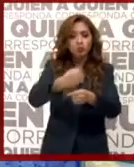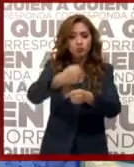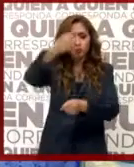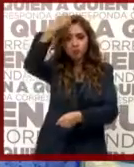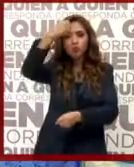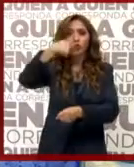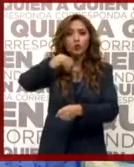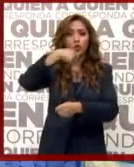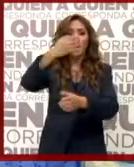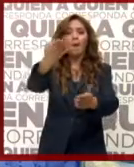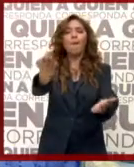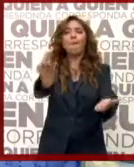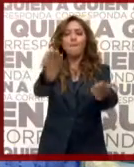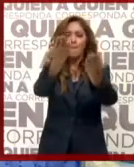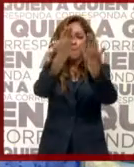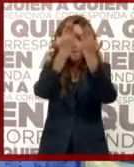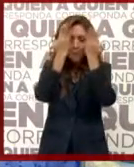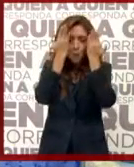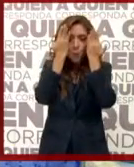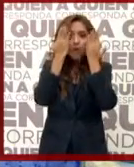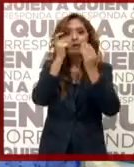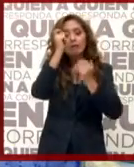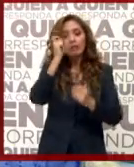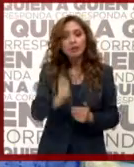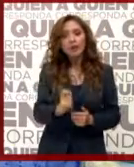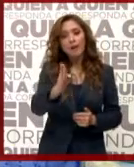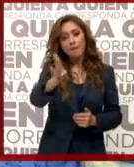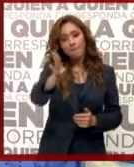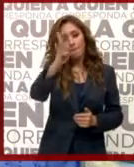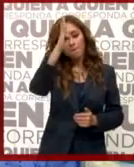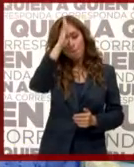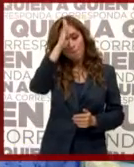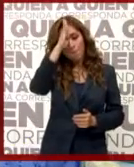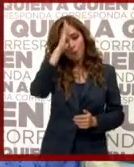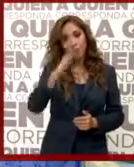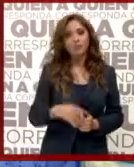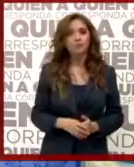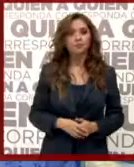él, del mismo, y me pegué en la cabeza.